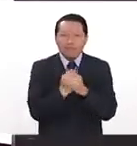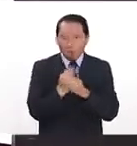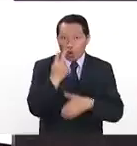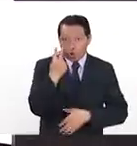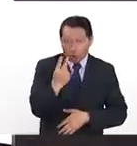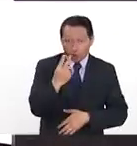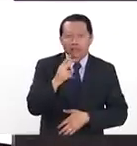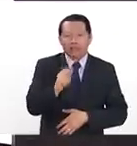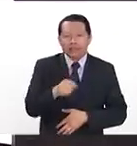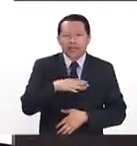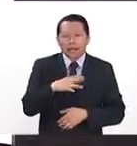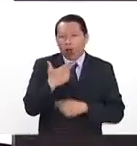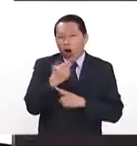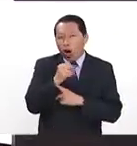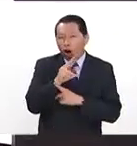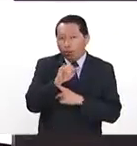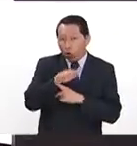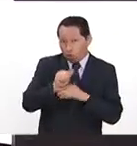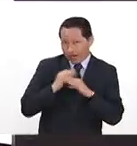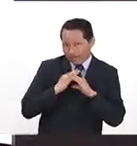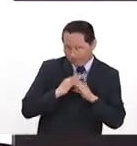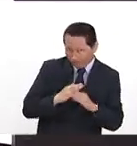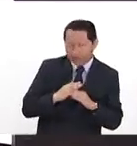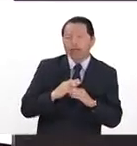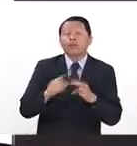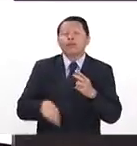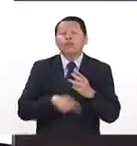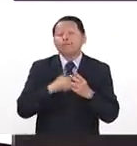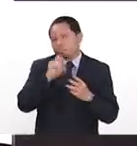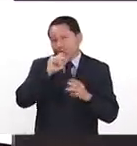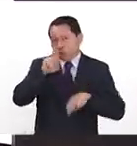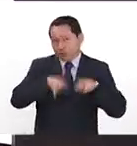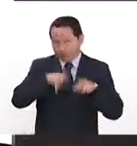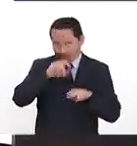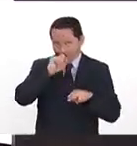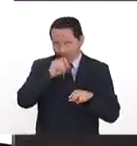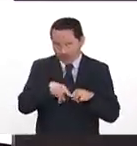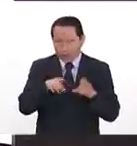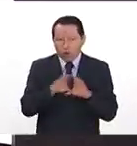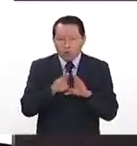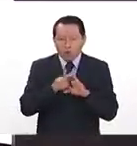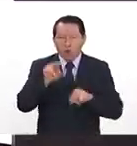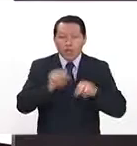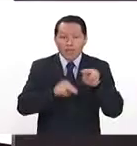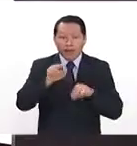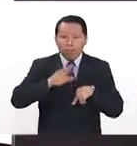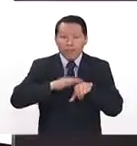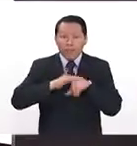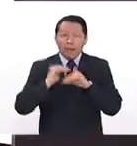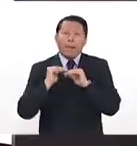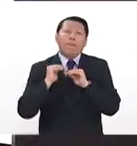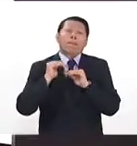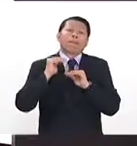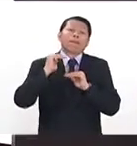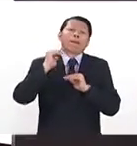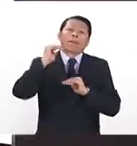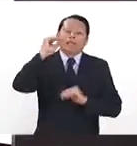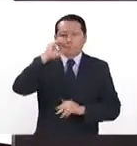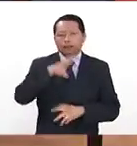resistencia a la hormona y también disminución en los niveles de la misma, ¿no? Lo que genera estos niveles elevados de manera crónica en el